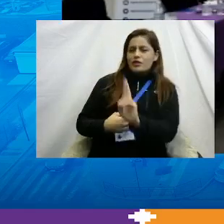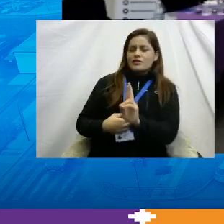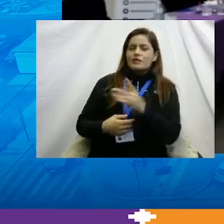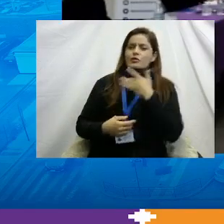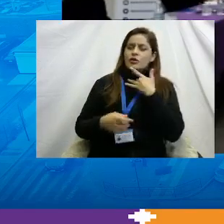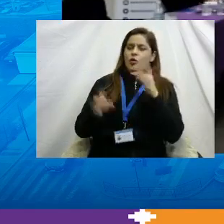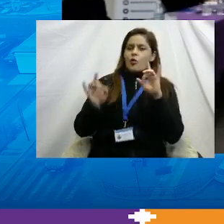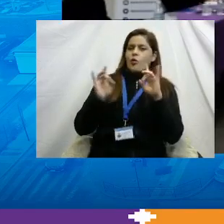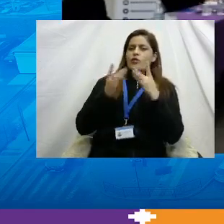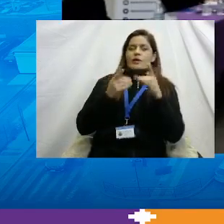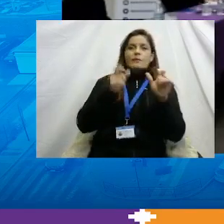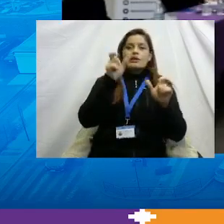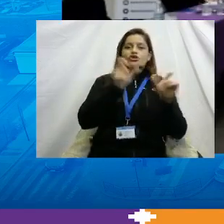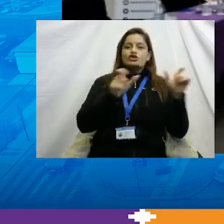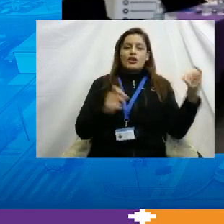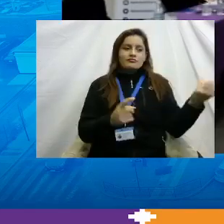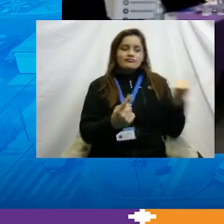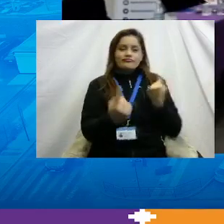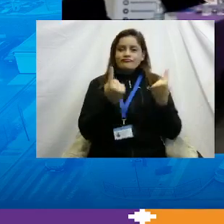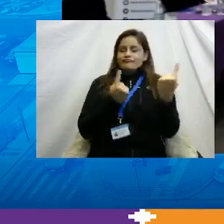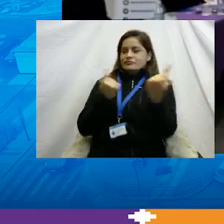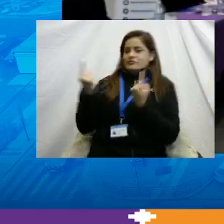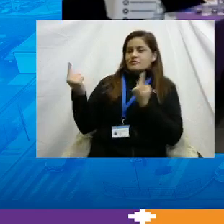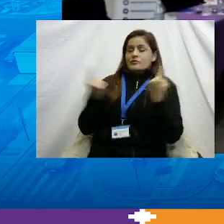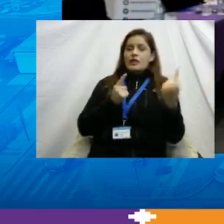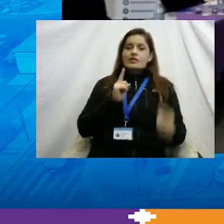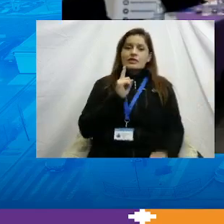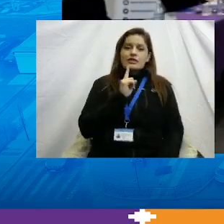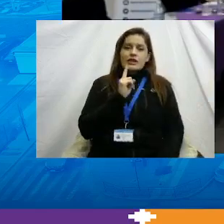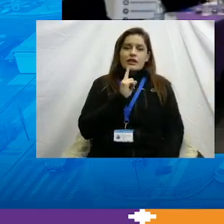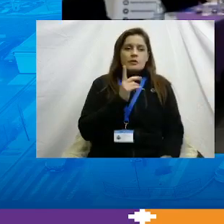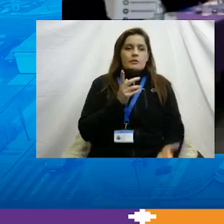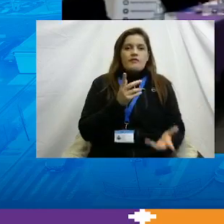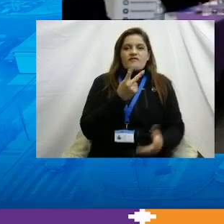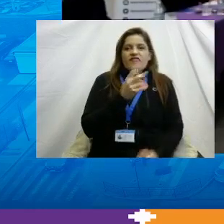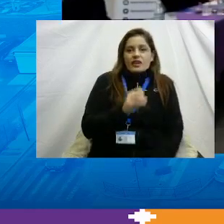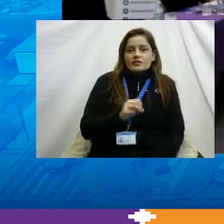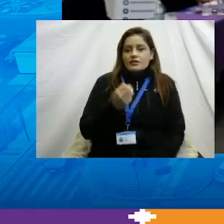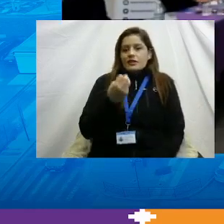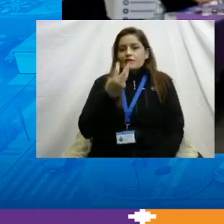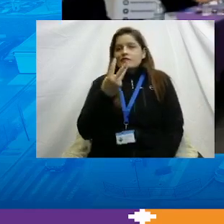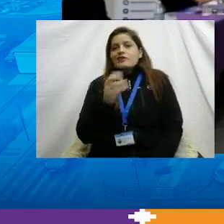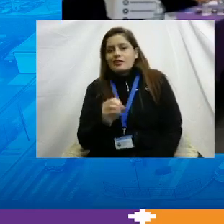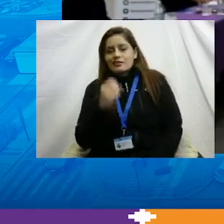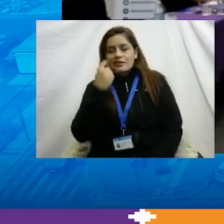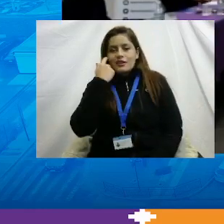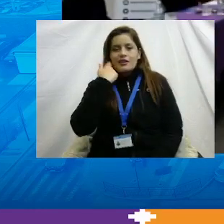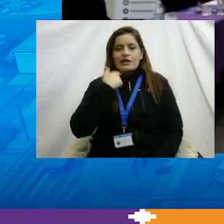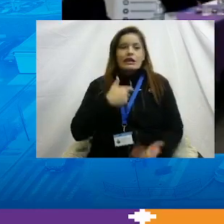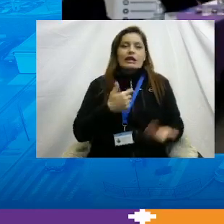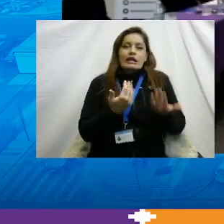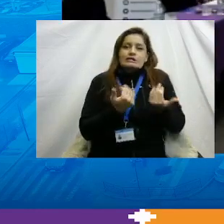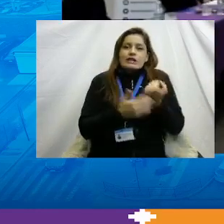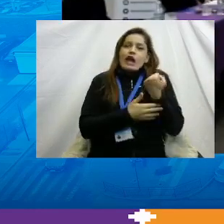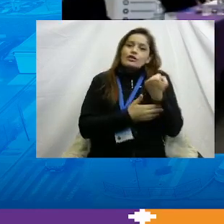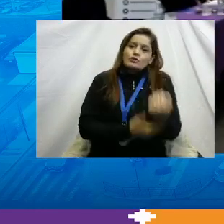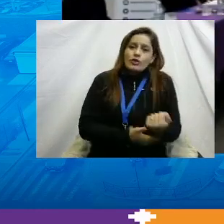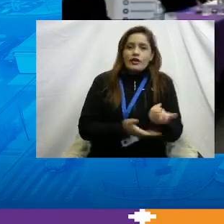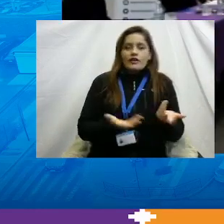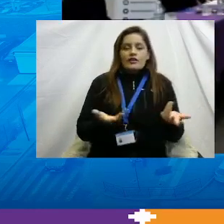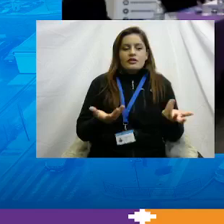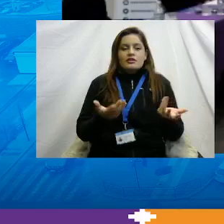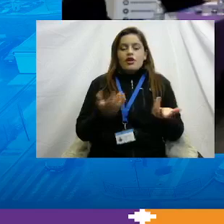encontrado con algunas vecinas en distintos sectores que tienen más de 20, 30 perros que solicitan de algún tipo de ayuda. Entonces, por lo